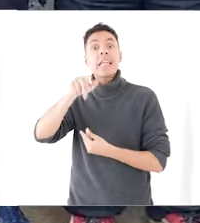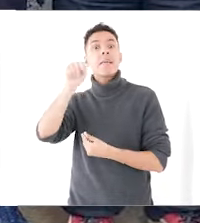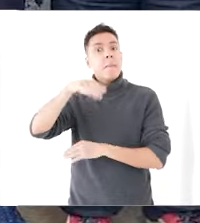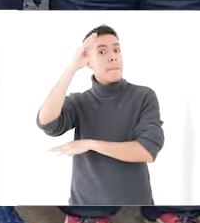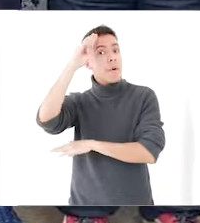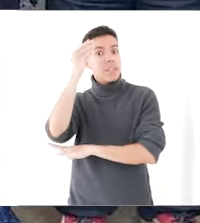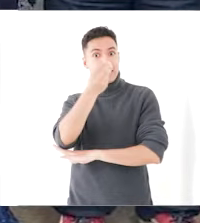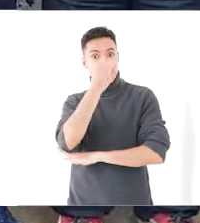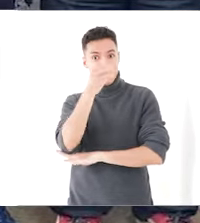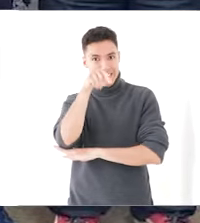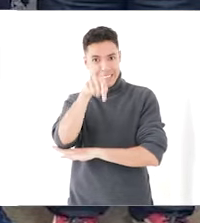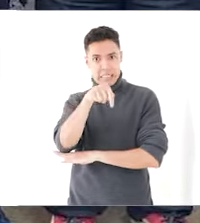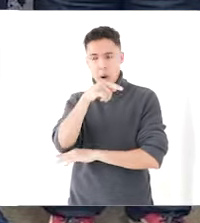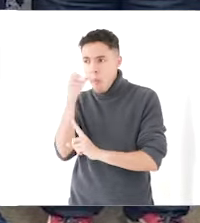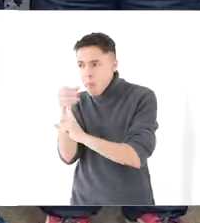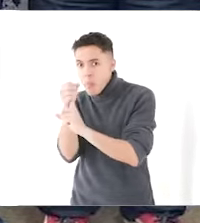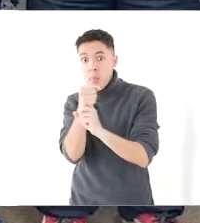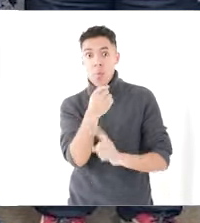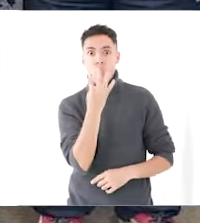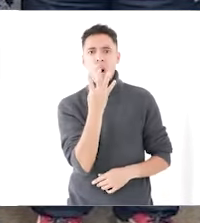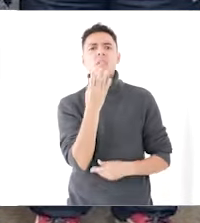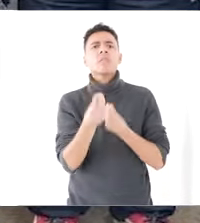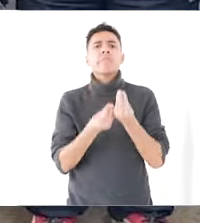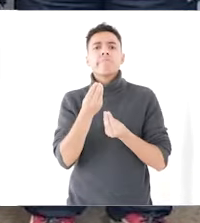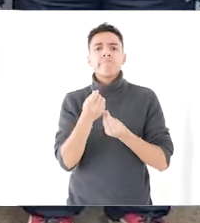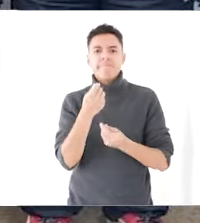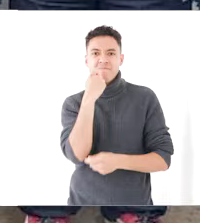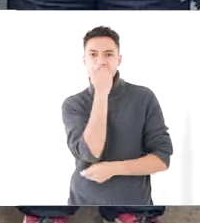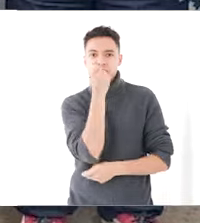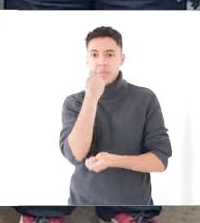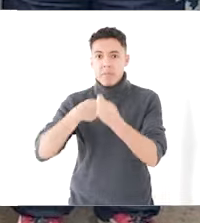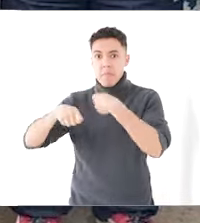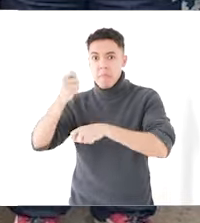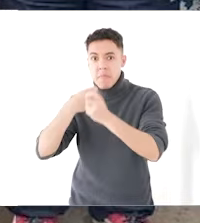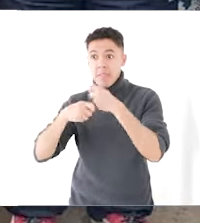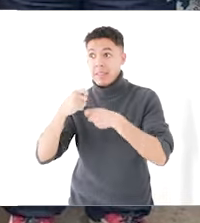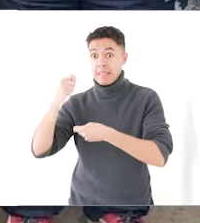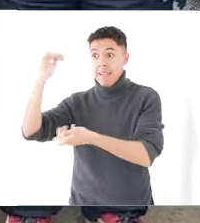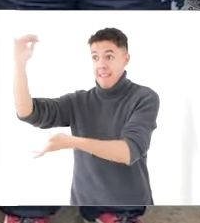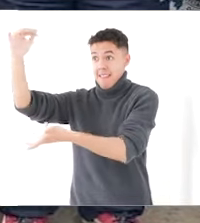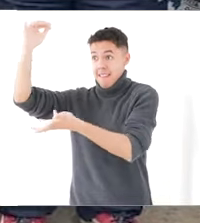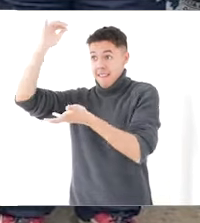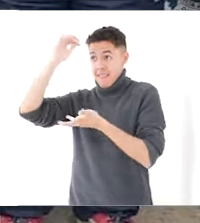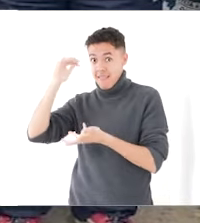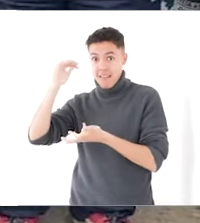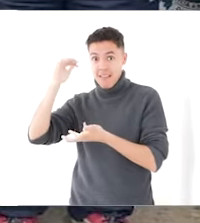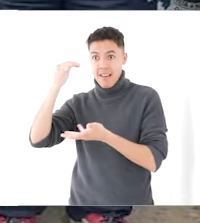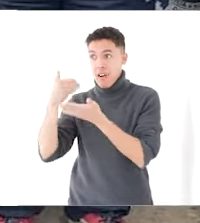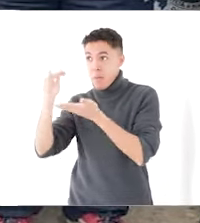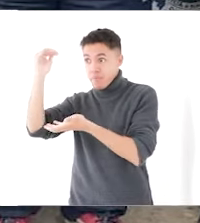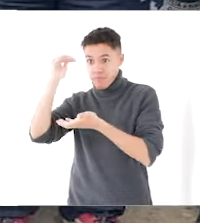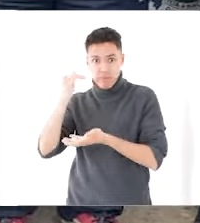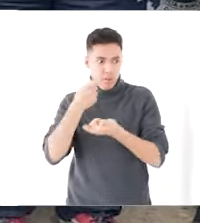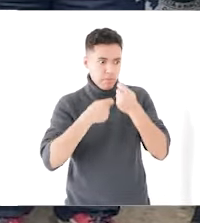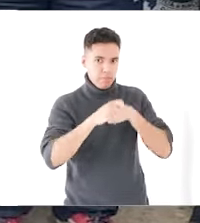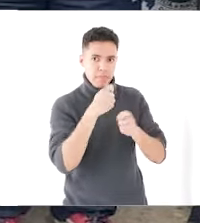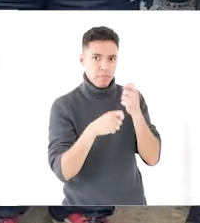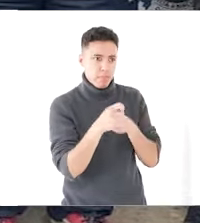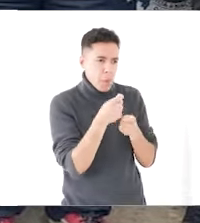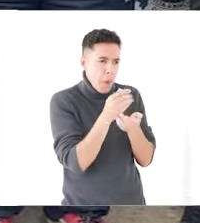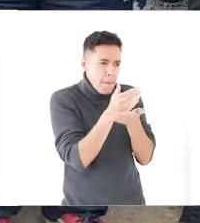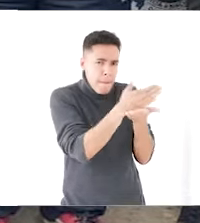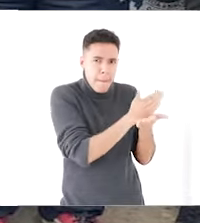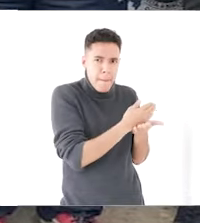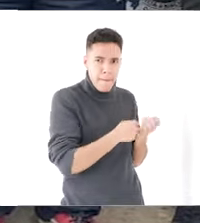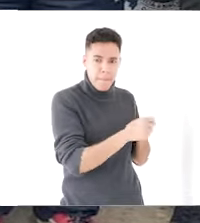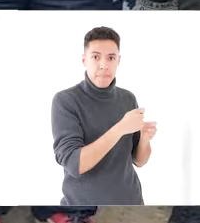del municipio capturaron a 4 delincuentes que se dedicaban a la venta de sustancias estupefacientes en grandes cantidades a través